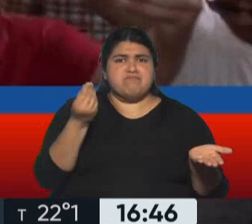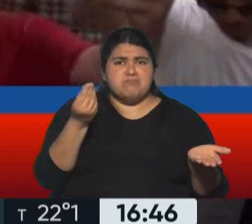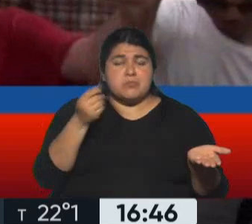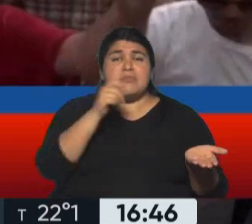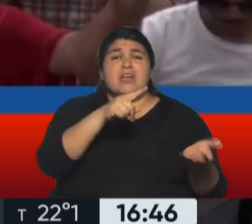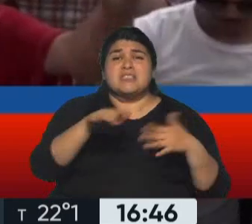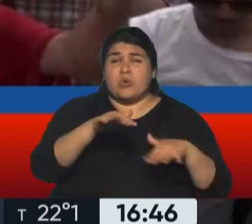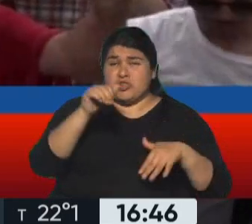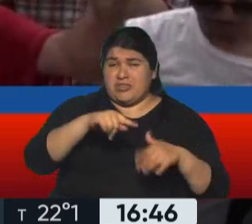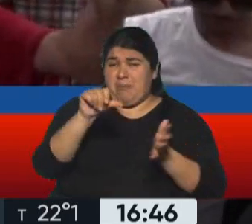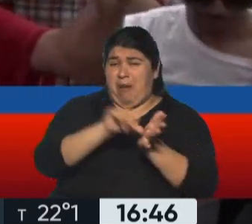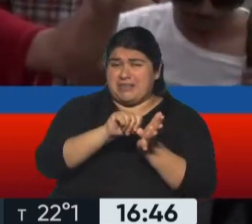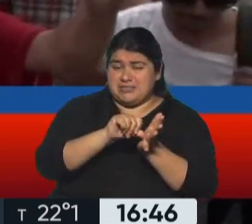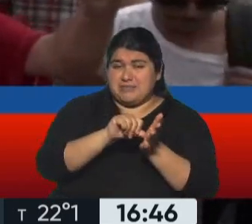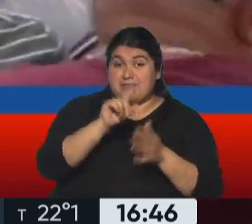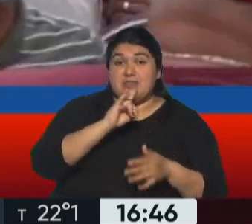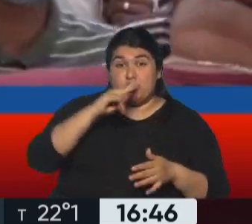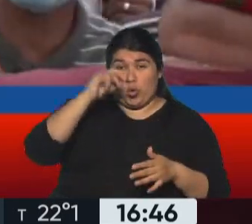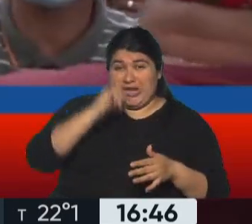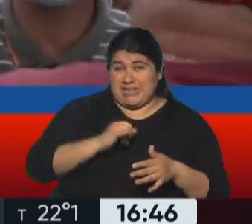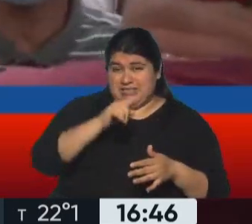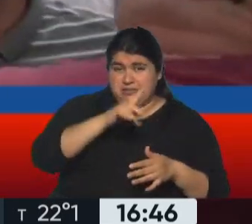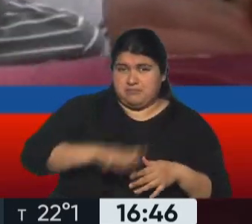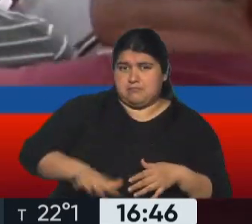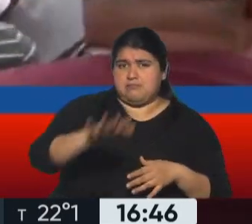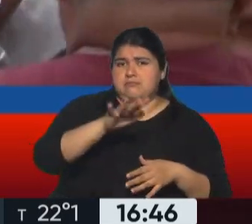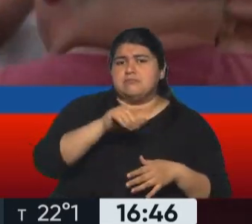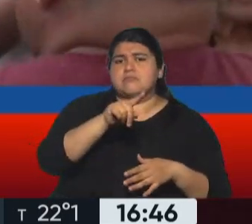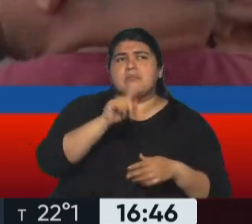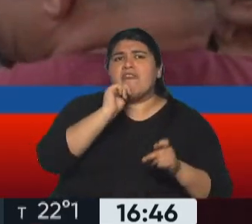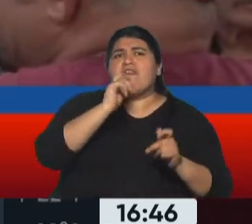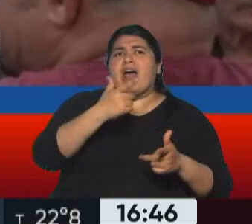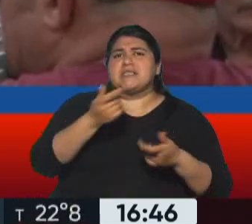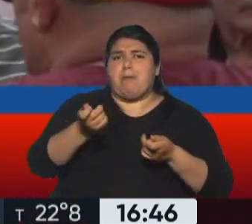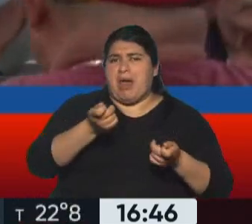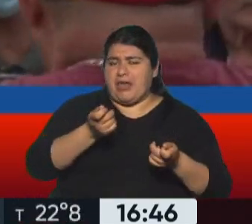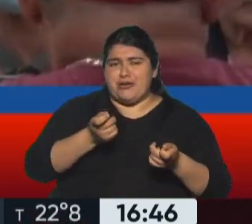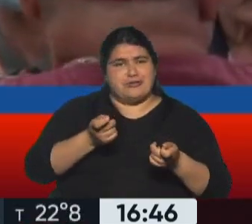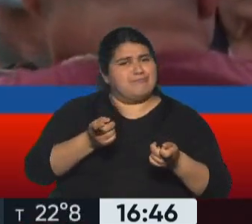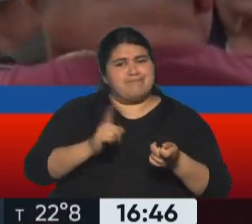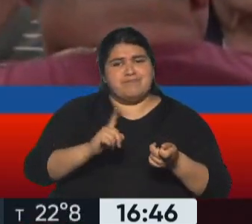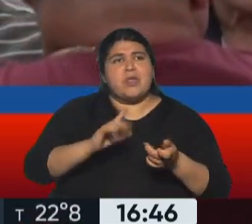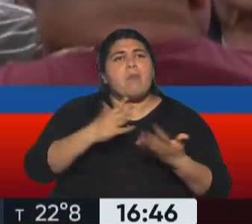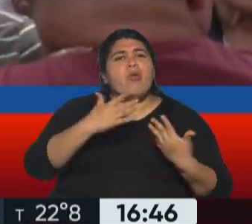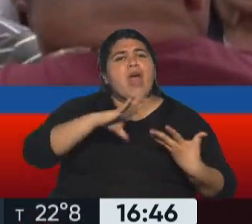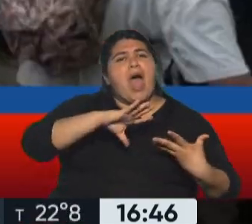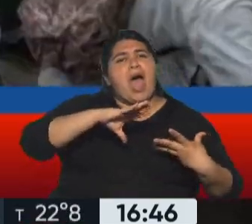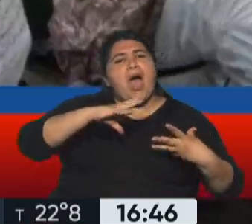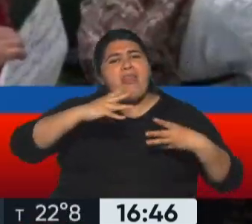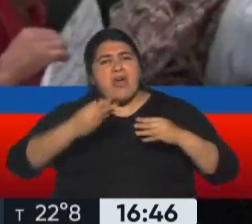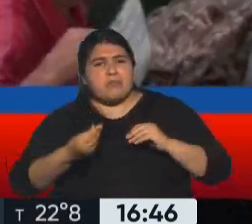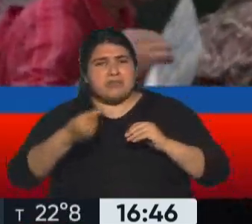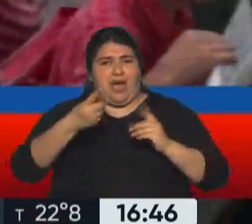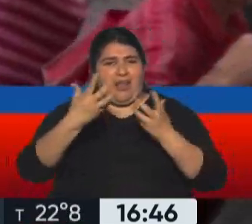caso de estos países, como el de Túnez, seguramente no deben ser muy simples el tema de la readaptación de